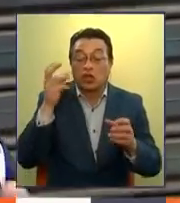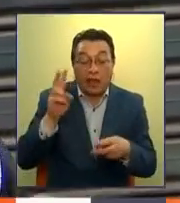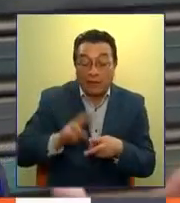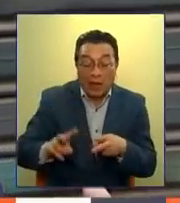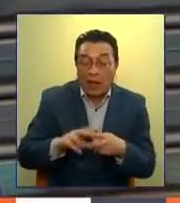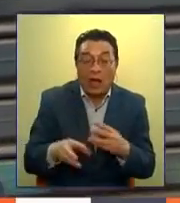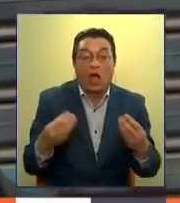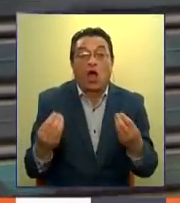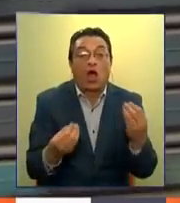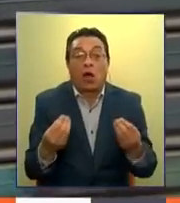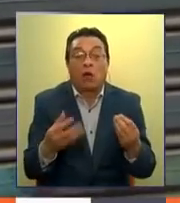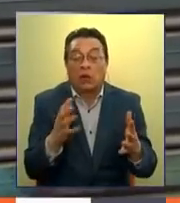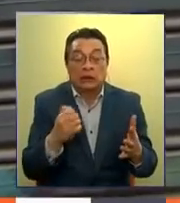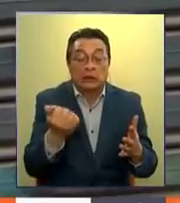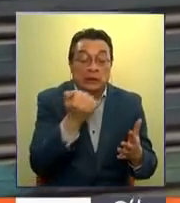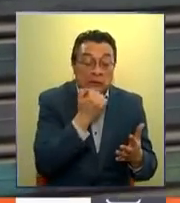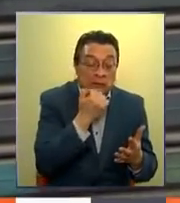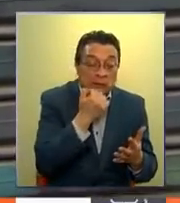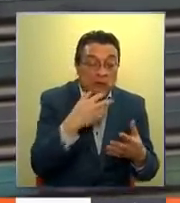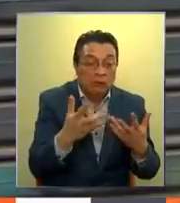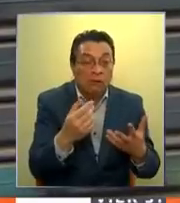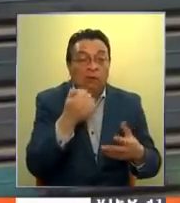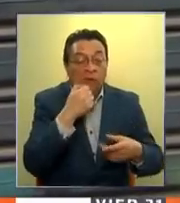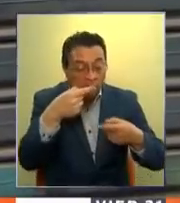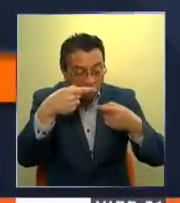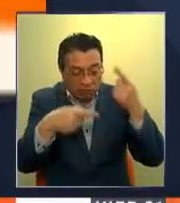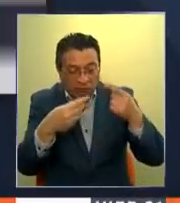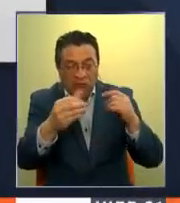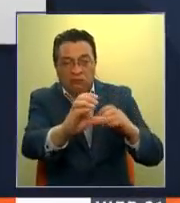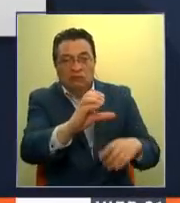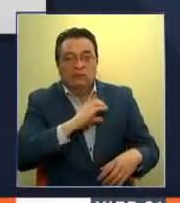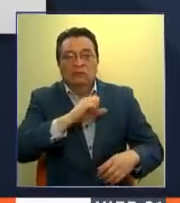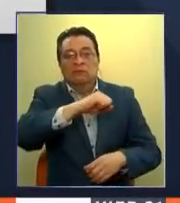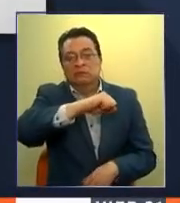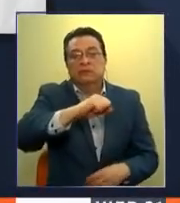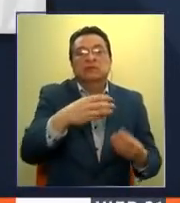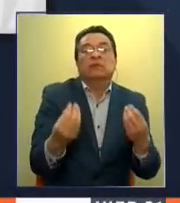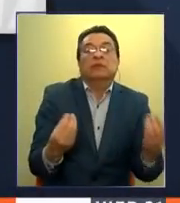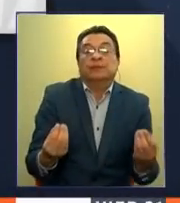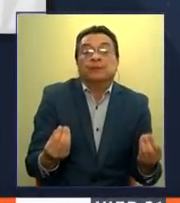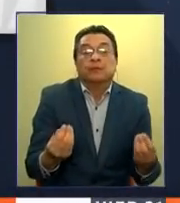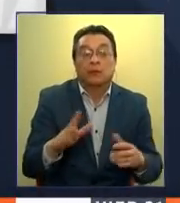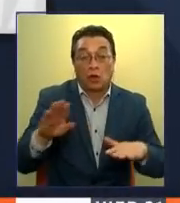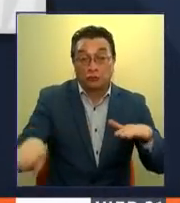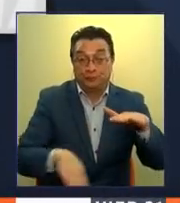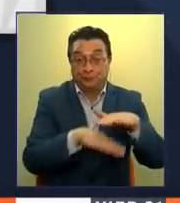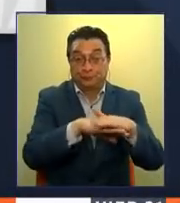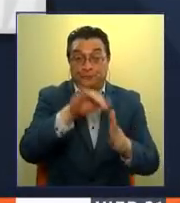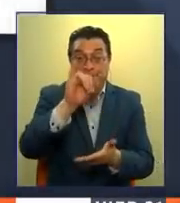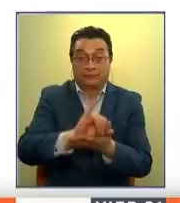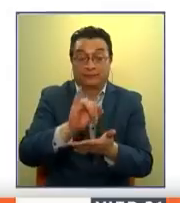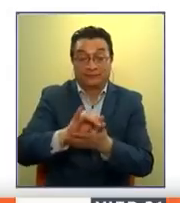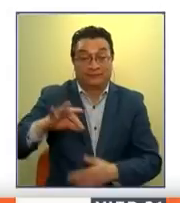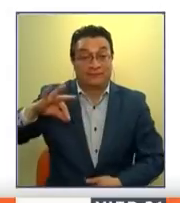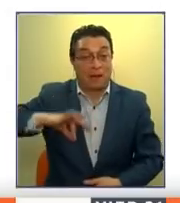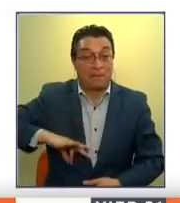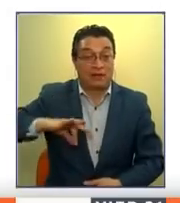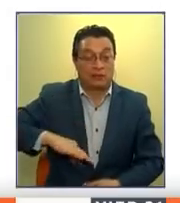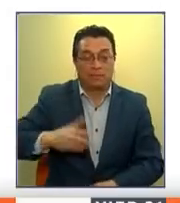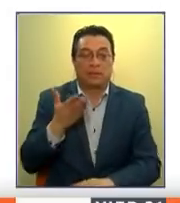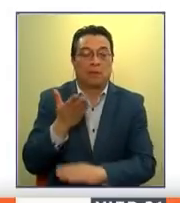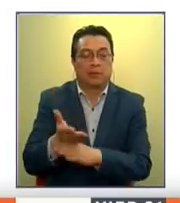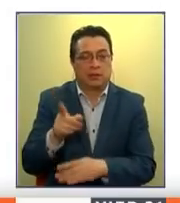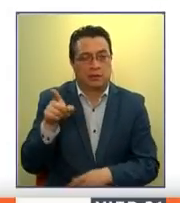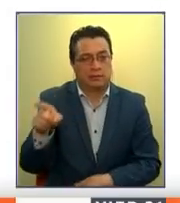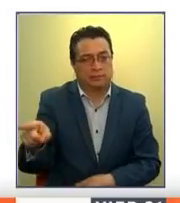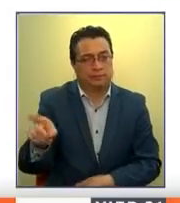se mandan una embarrada y después falla y no recibe la plata. Finalmente, la Superintendencia de Pensiones solicitó a la administradora de